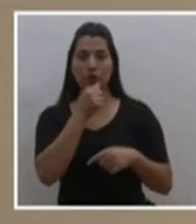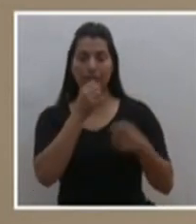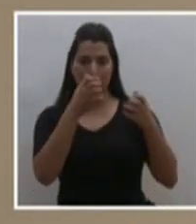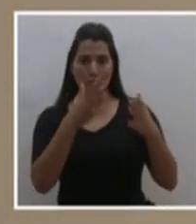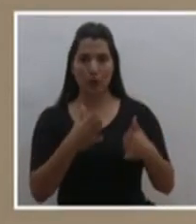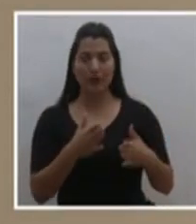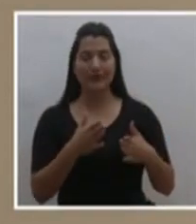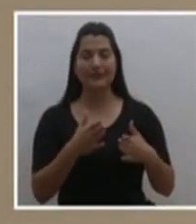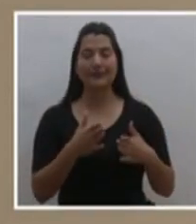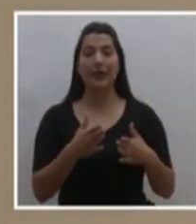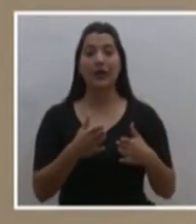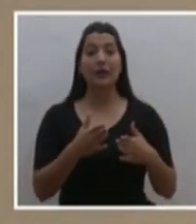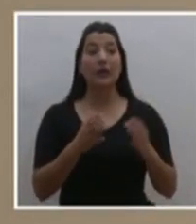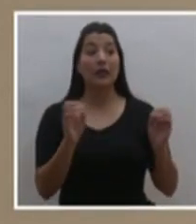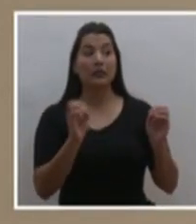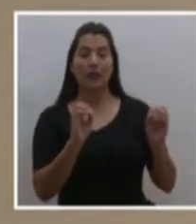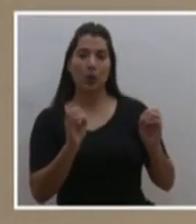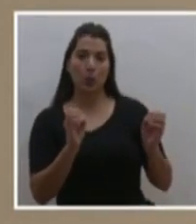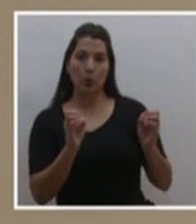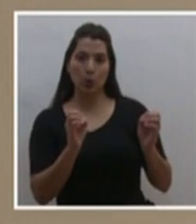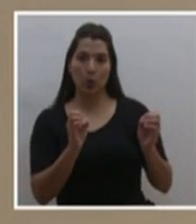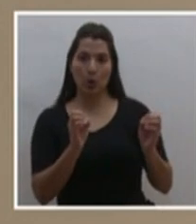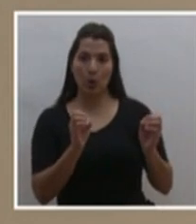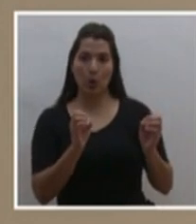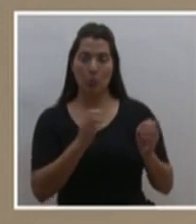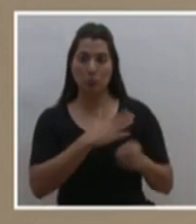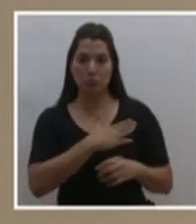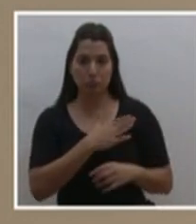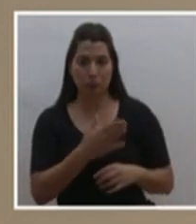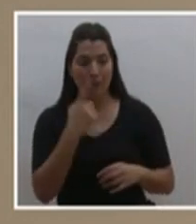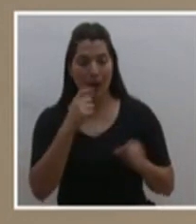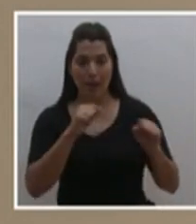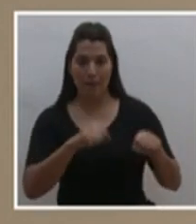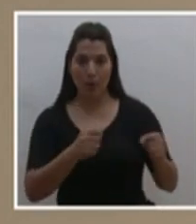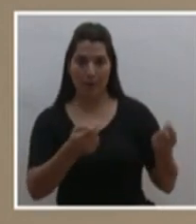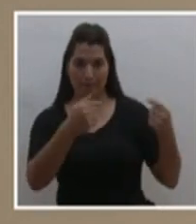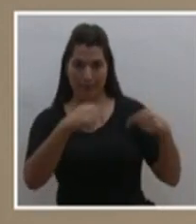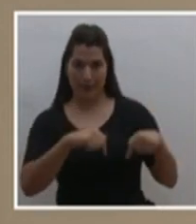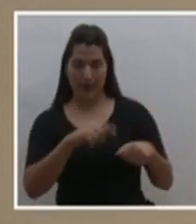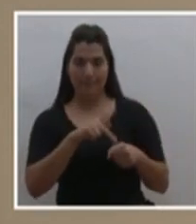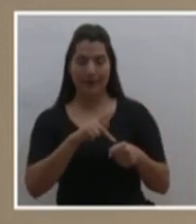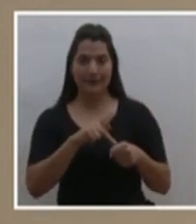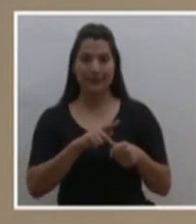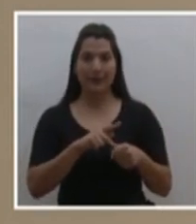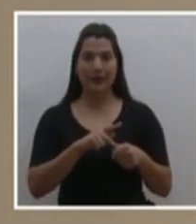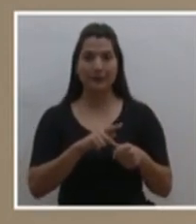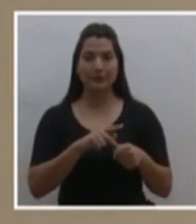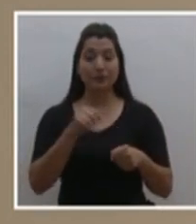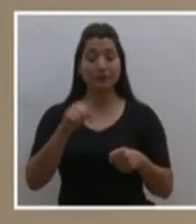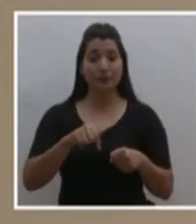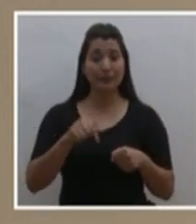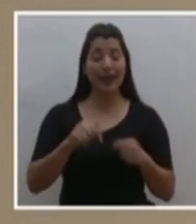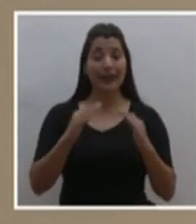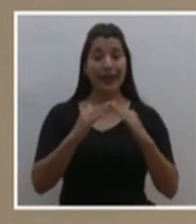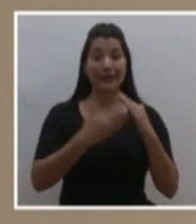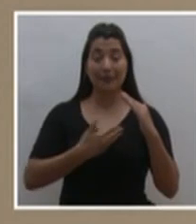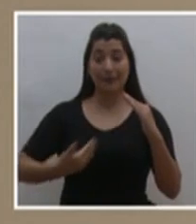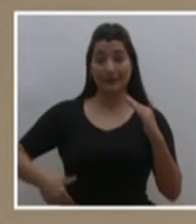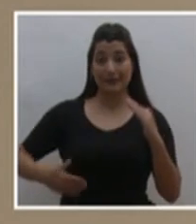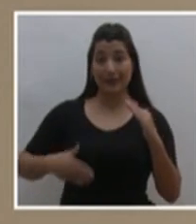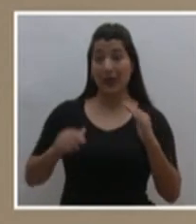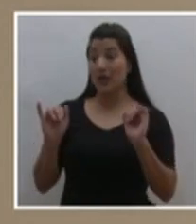de manera presencial, ya que ninguno mostró disponibilidad para hacerlo, para participar en el auditorio de Casa Presidencial.